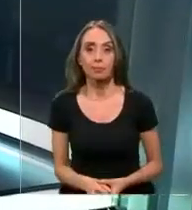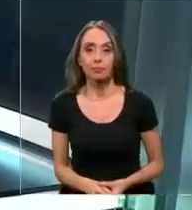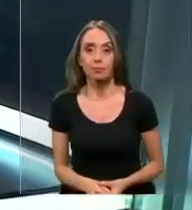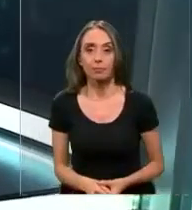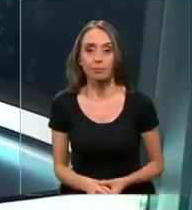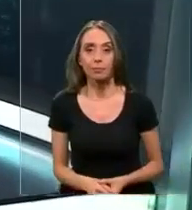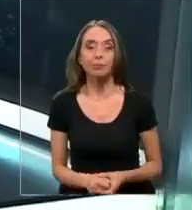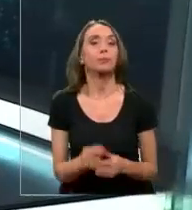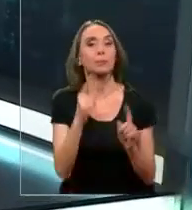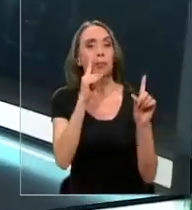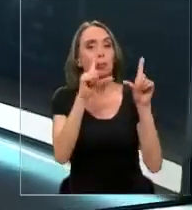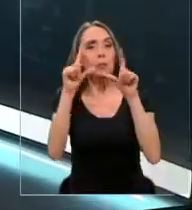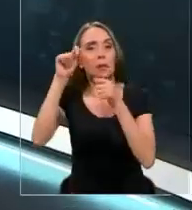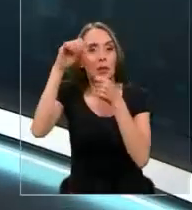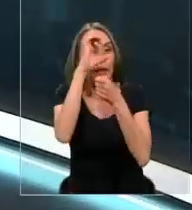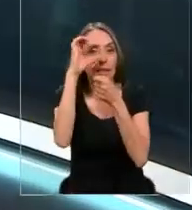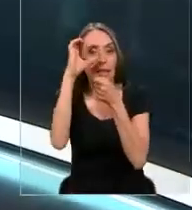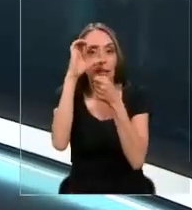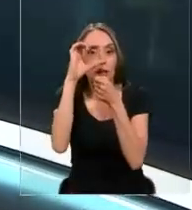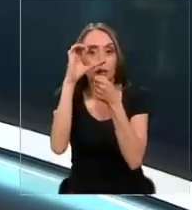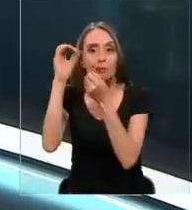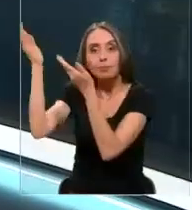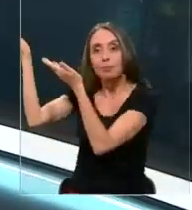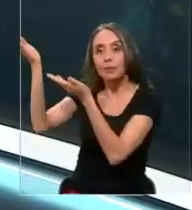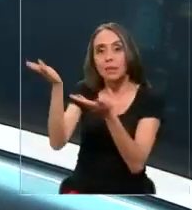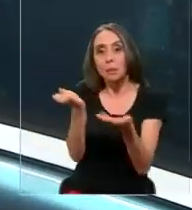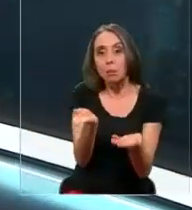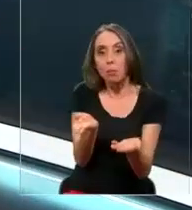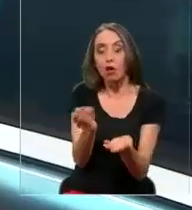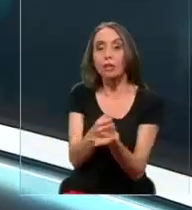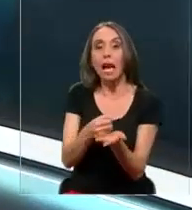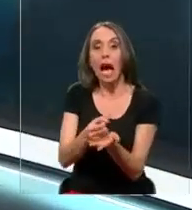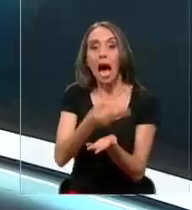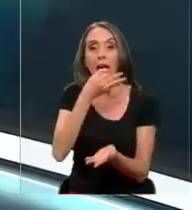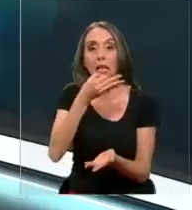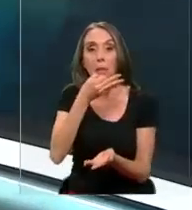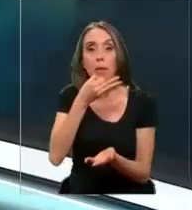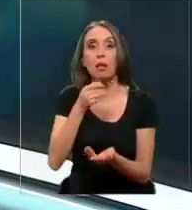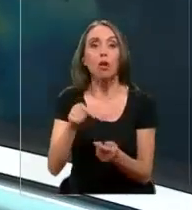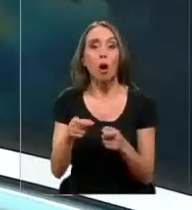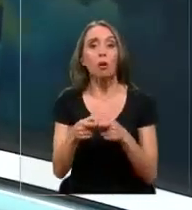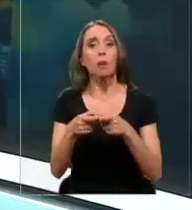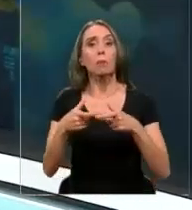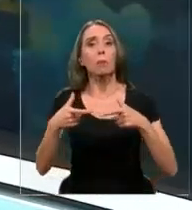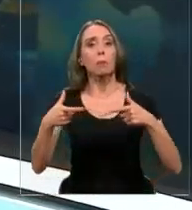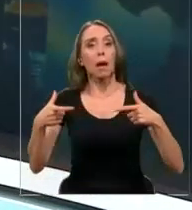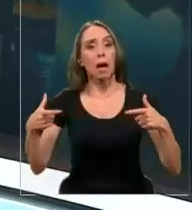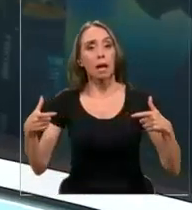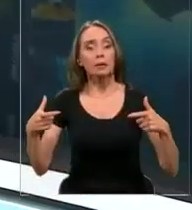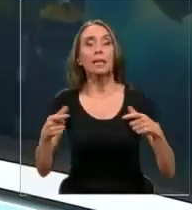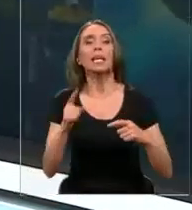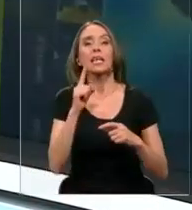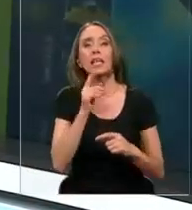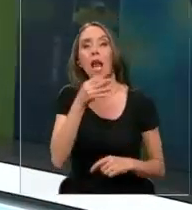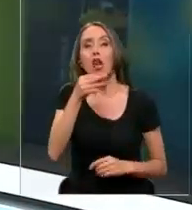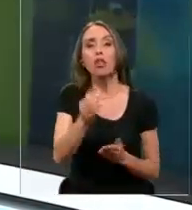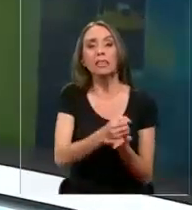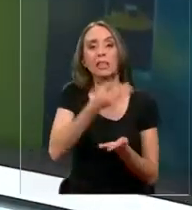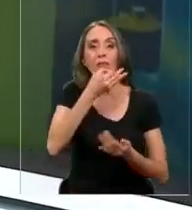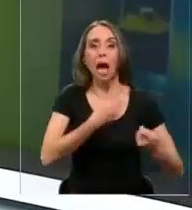en el siguiente reportaje vamos a ver cómo la importación particular de medicamentos sigue creciendo según las farmacias independientes